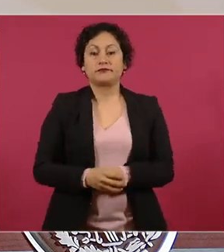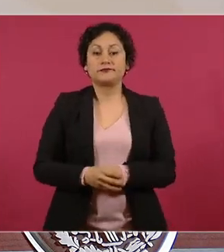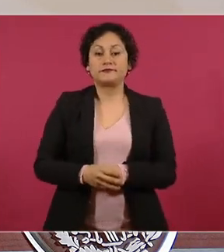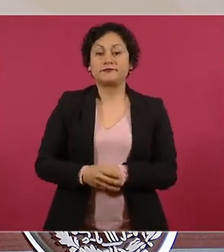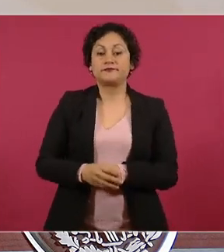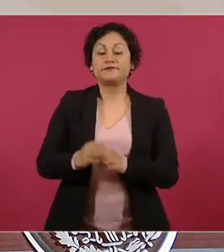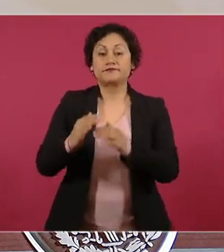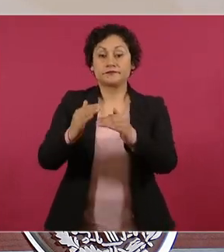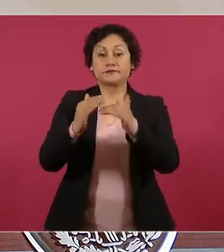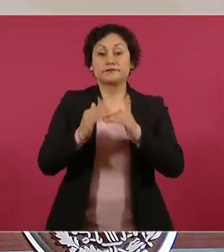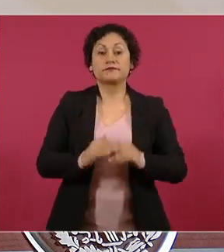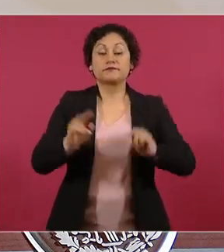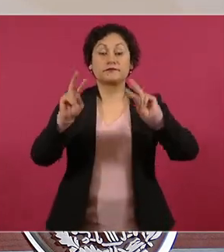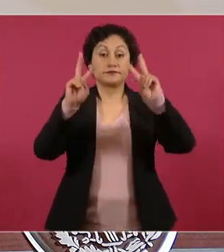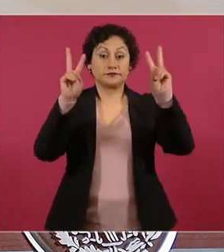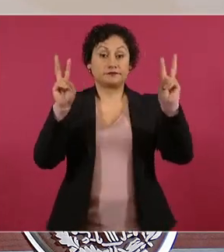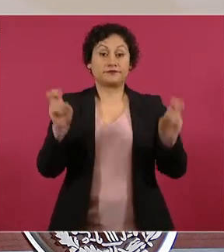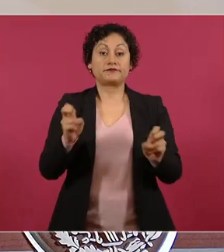a la canasta básica,